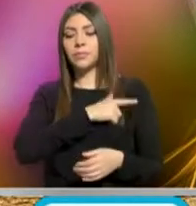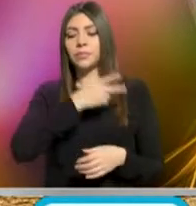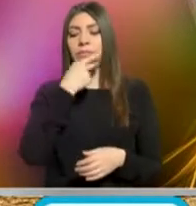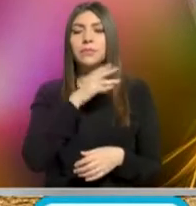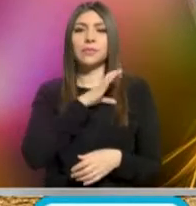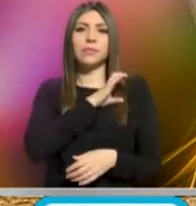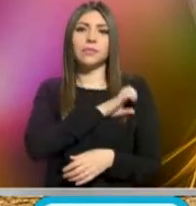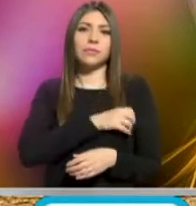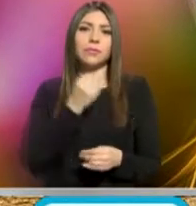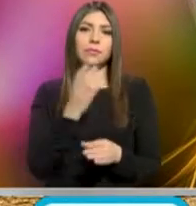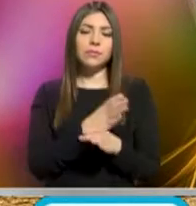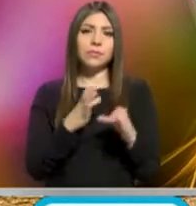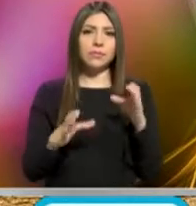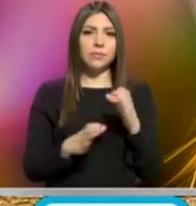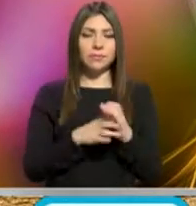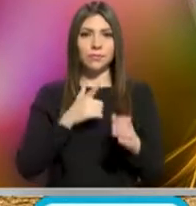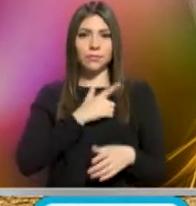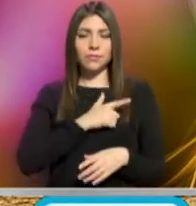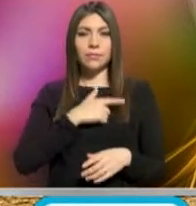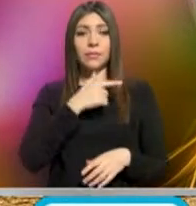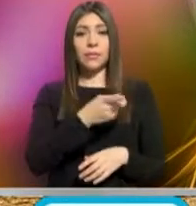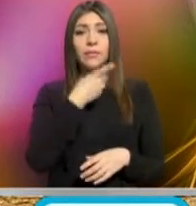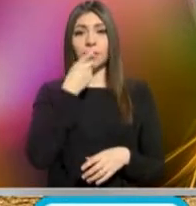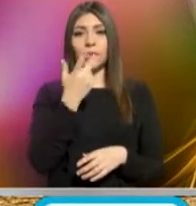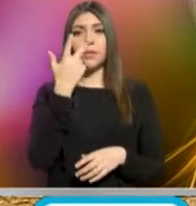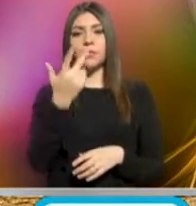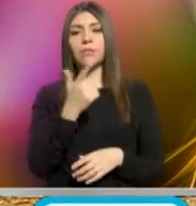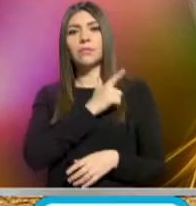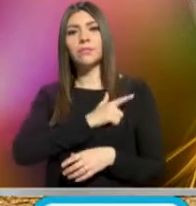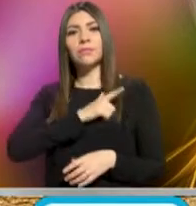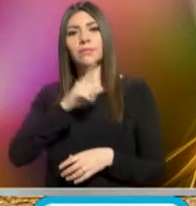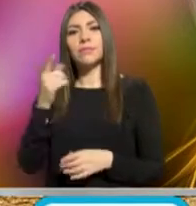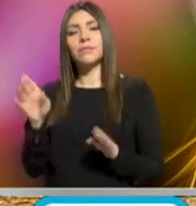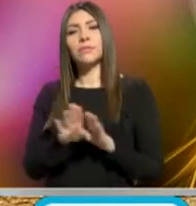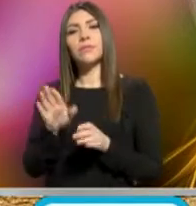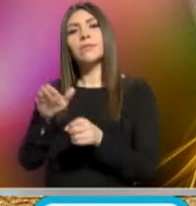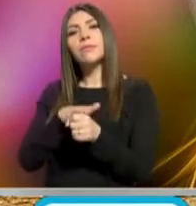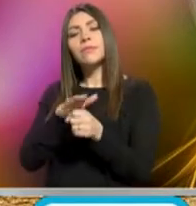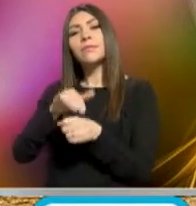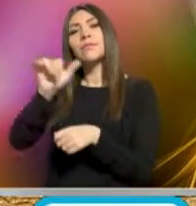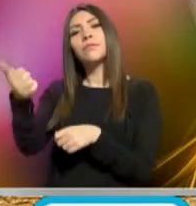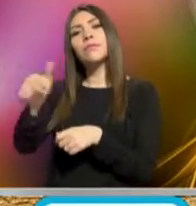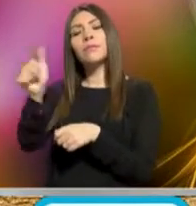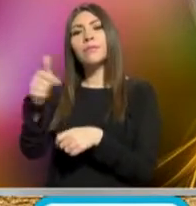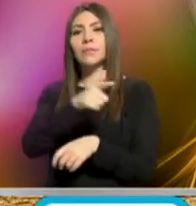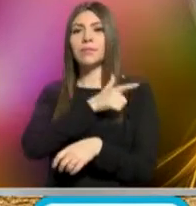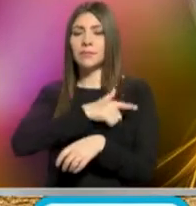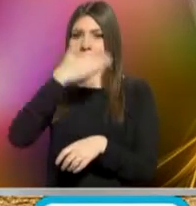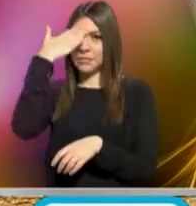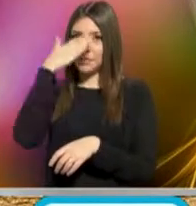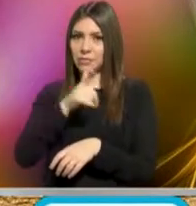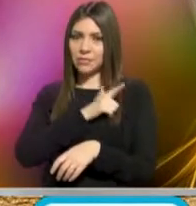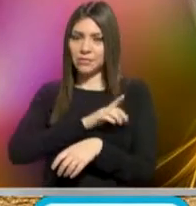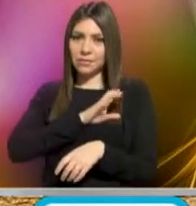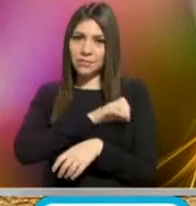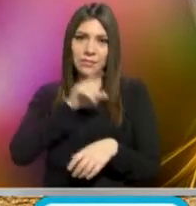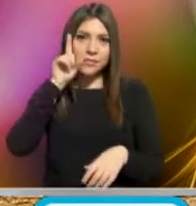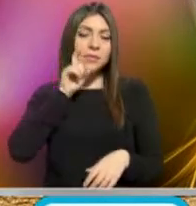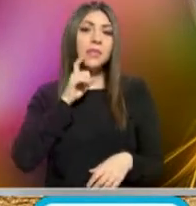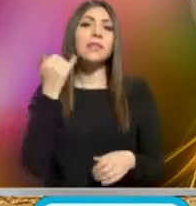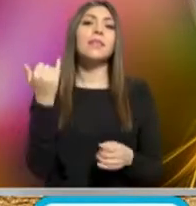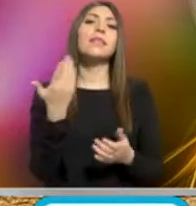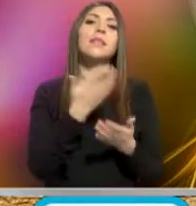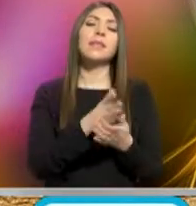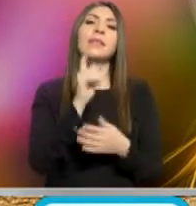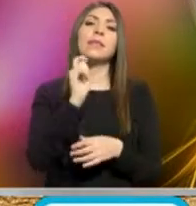los placeres. También eso nos está diciendo este 8, este Le infinito. gustaba, ¿no? Lo disfrutaba mucho, Sí. le sabía gozar. Sí. Y entonces esa es una parte